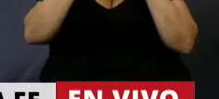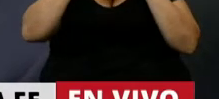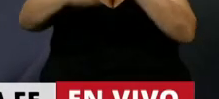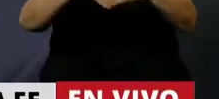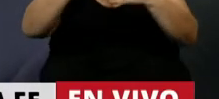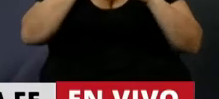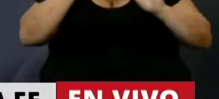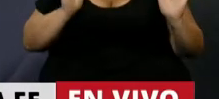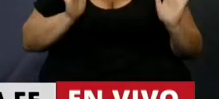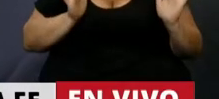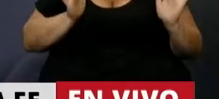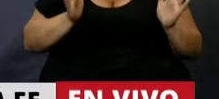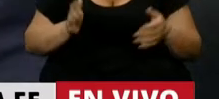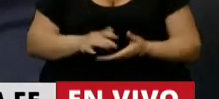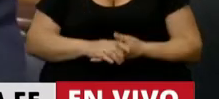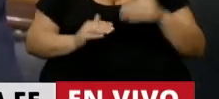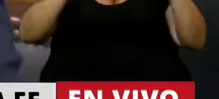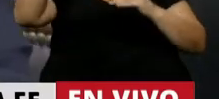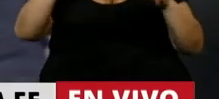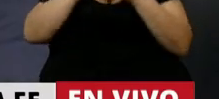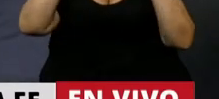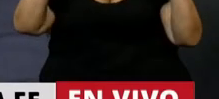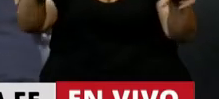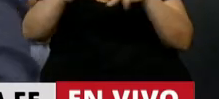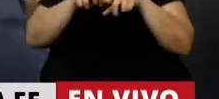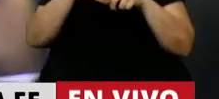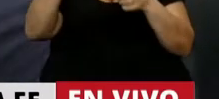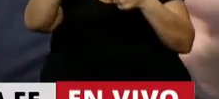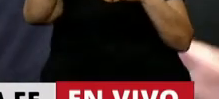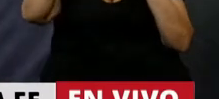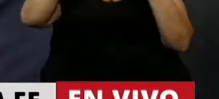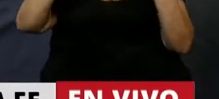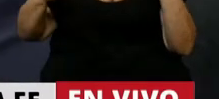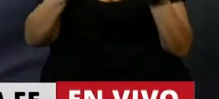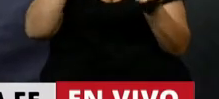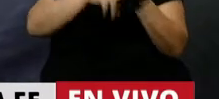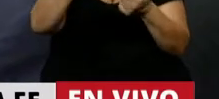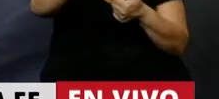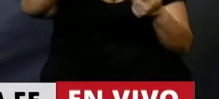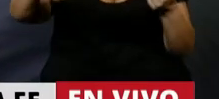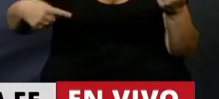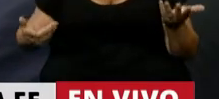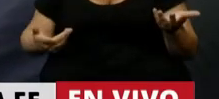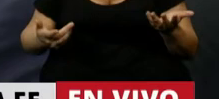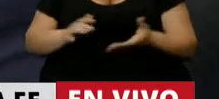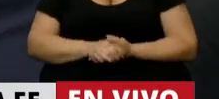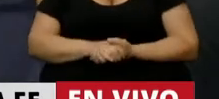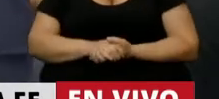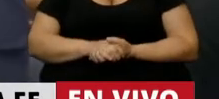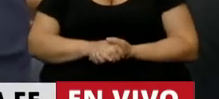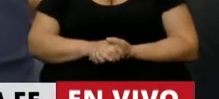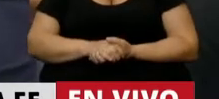sabemos. La variable recaudación está compuesta por varias cajas tributarias